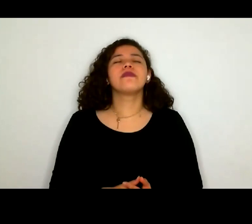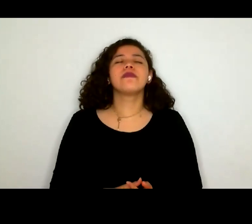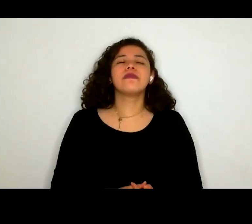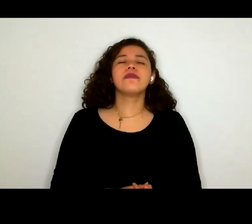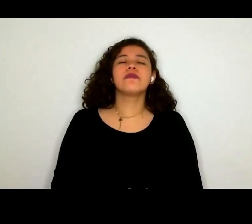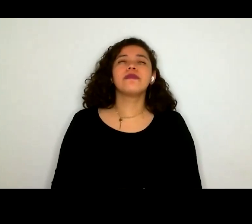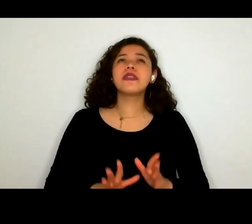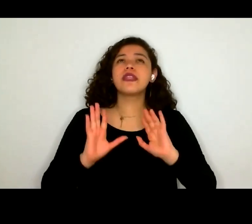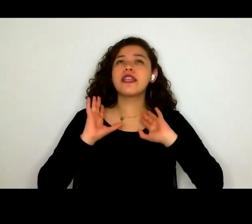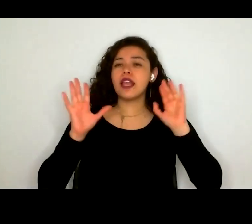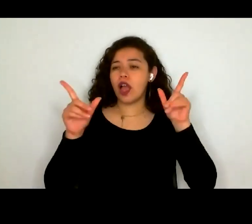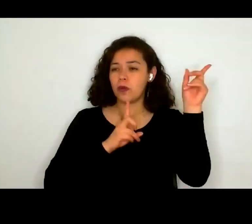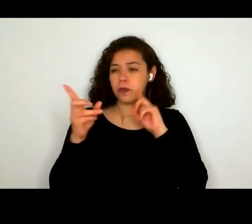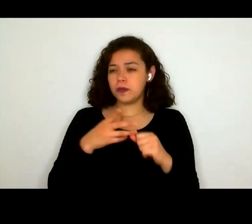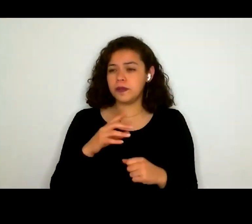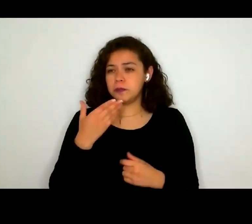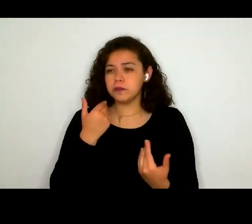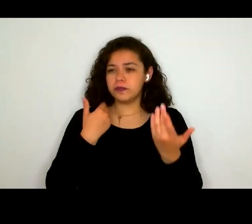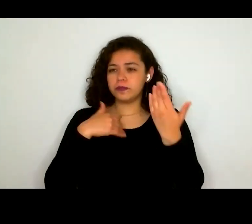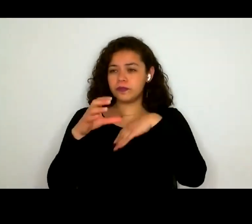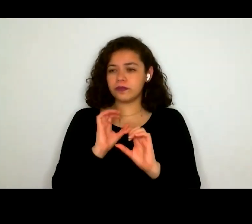Si ya no hay más dudas o comentarios.